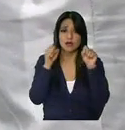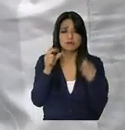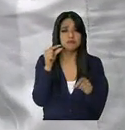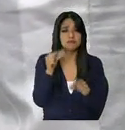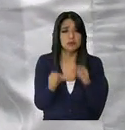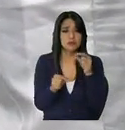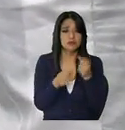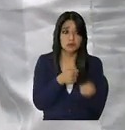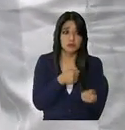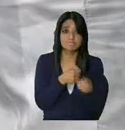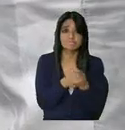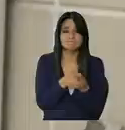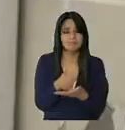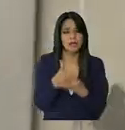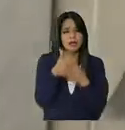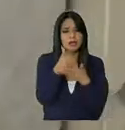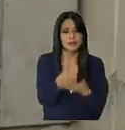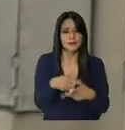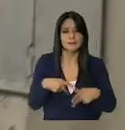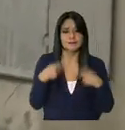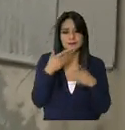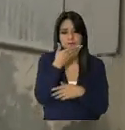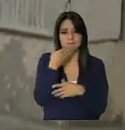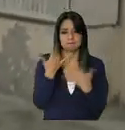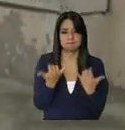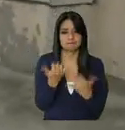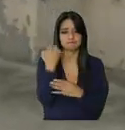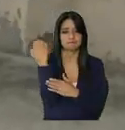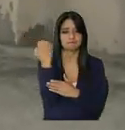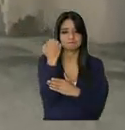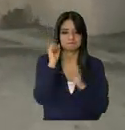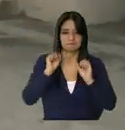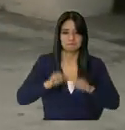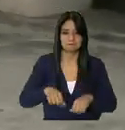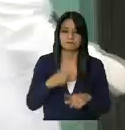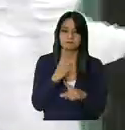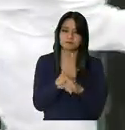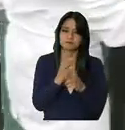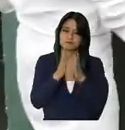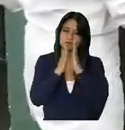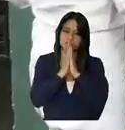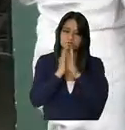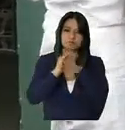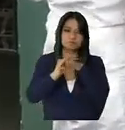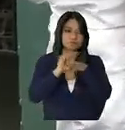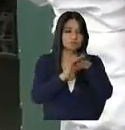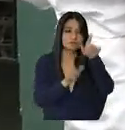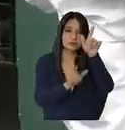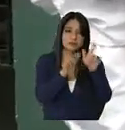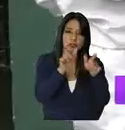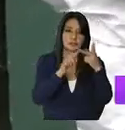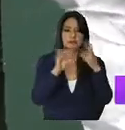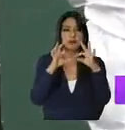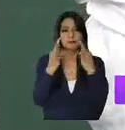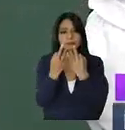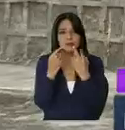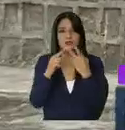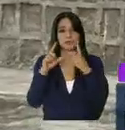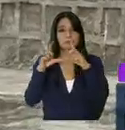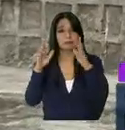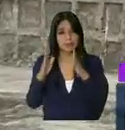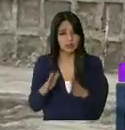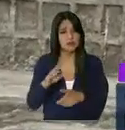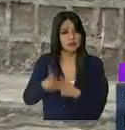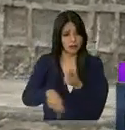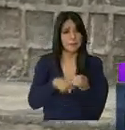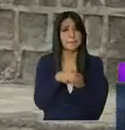que les permita tener mejores días durante esta crisis. Por ello insistimos en invitar a ciudadanos, familias y empresas a sumar